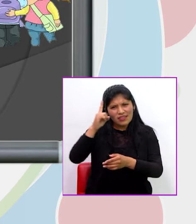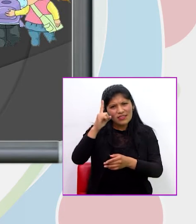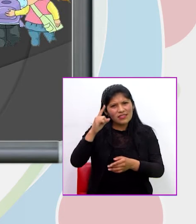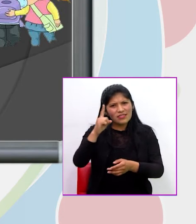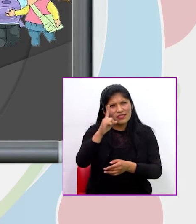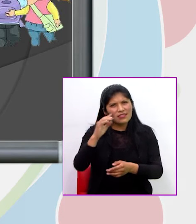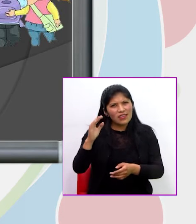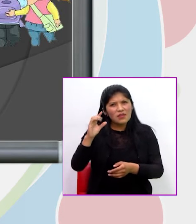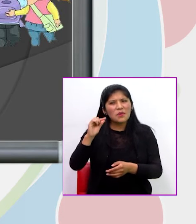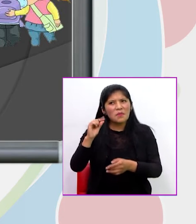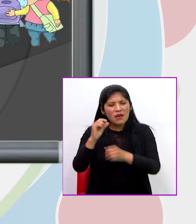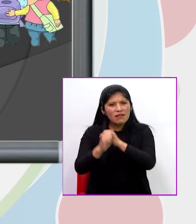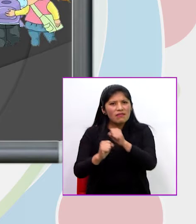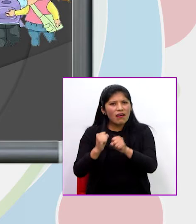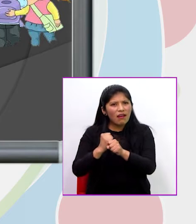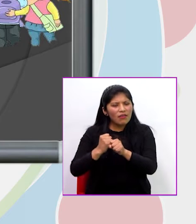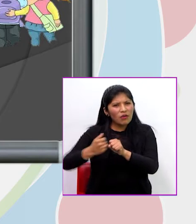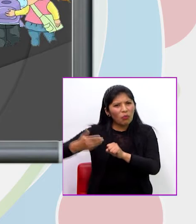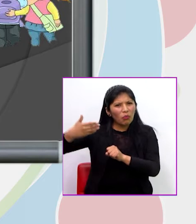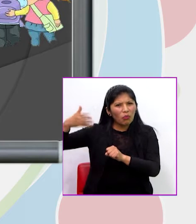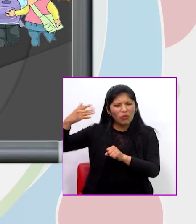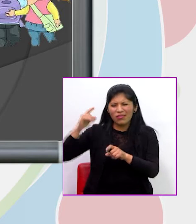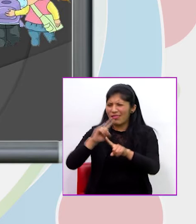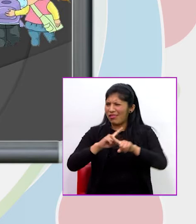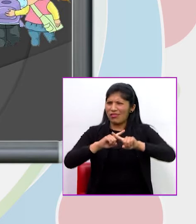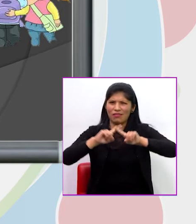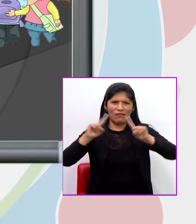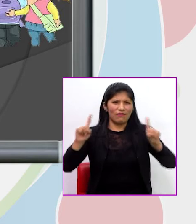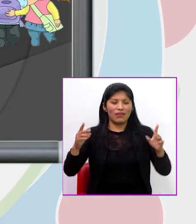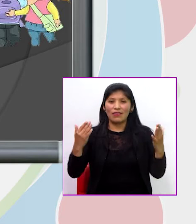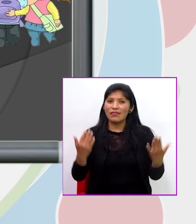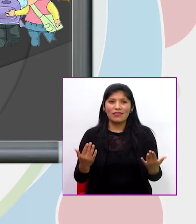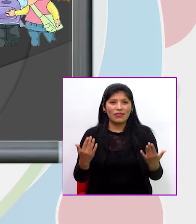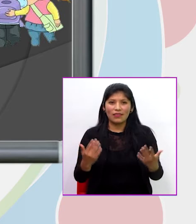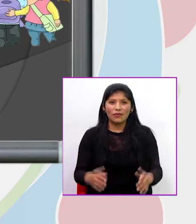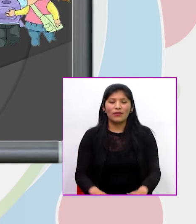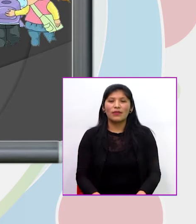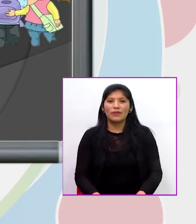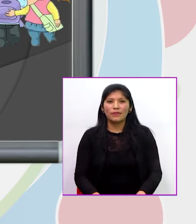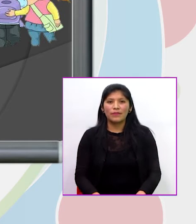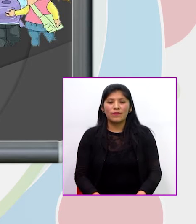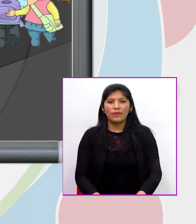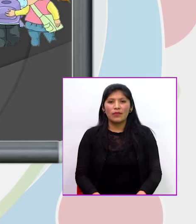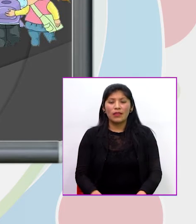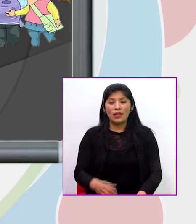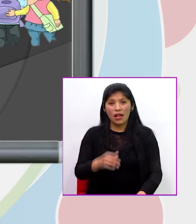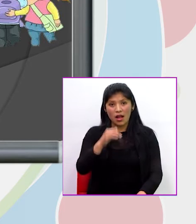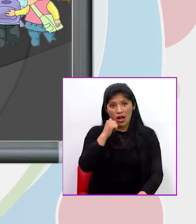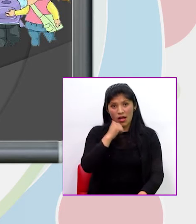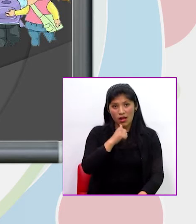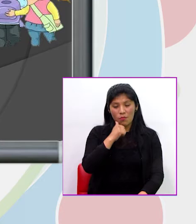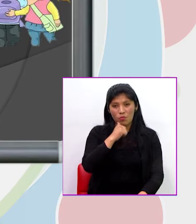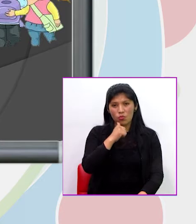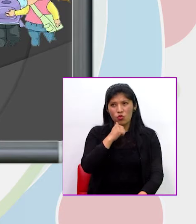muy diferente al como lo conocemos el día de hoy, en el que vives hoy. Las mujeres